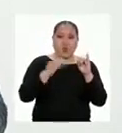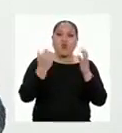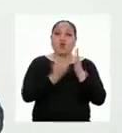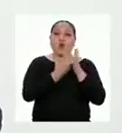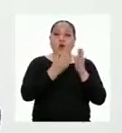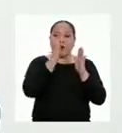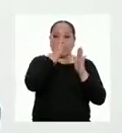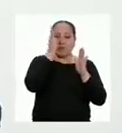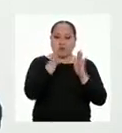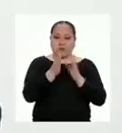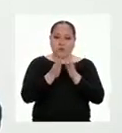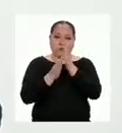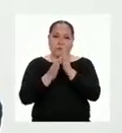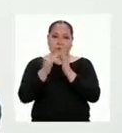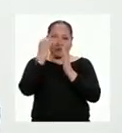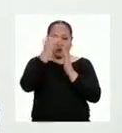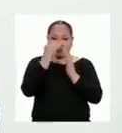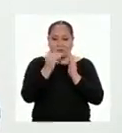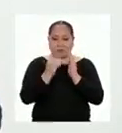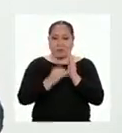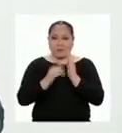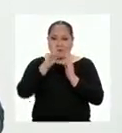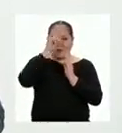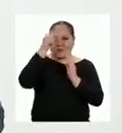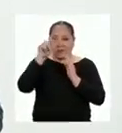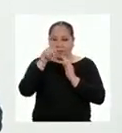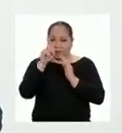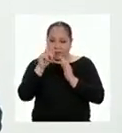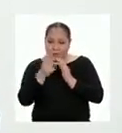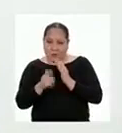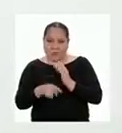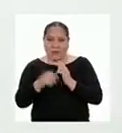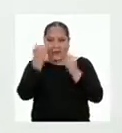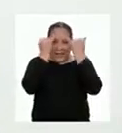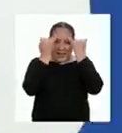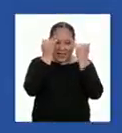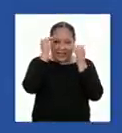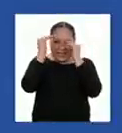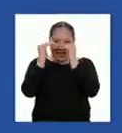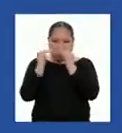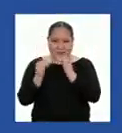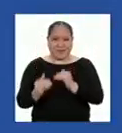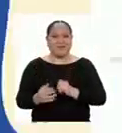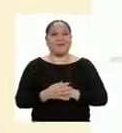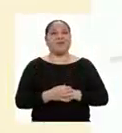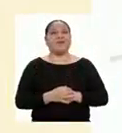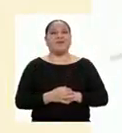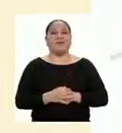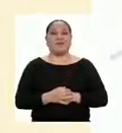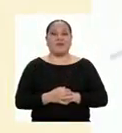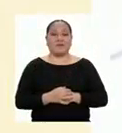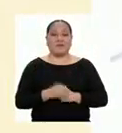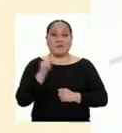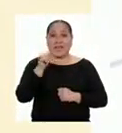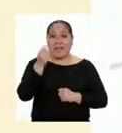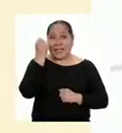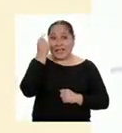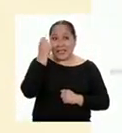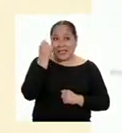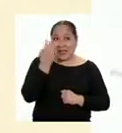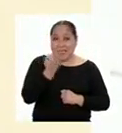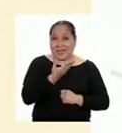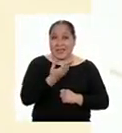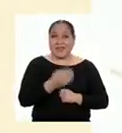nivel para los temas de cada texto e ideas secundarias de cada una de ellos. Para